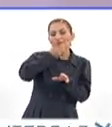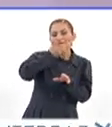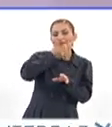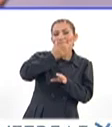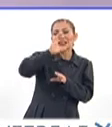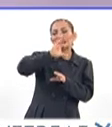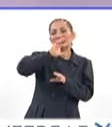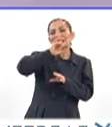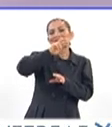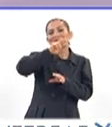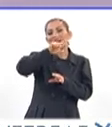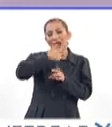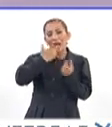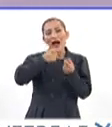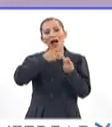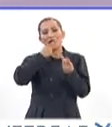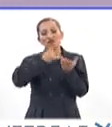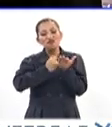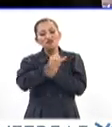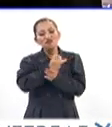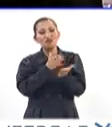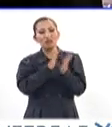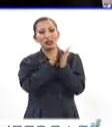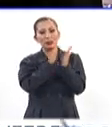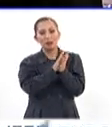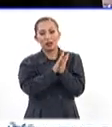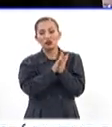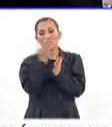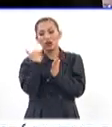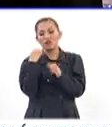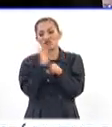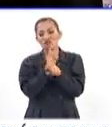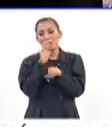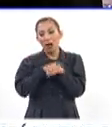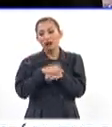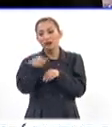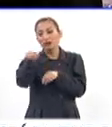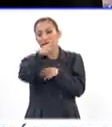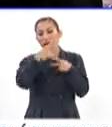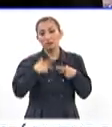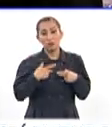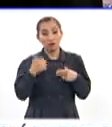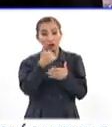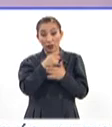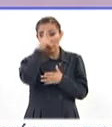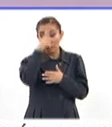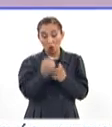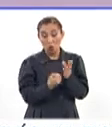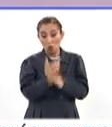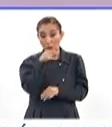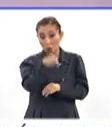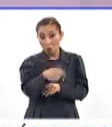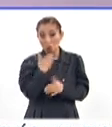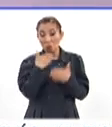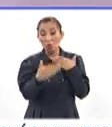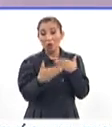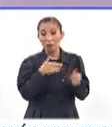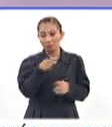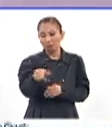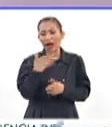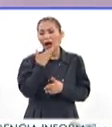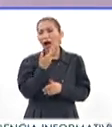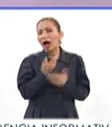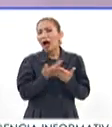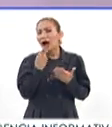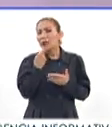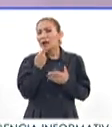cívica, en nuestra democracia, que desde mi perspectiva se fortalece y que la Ciudad de México ha sido vanguardista al respecto. Pero hoy vamos a hablar de un